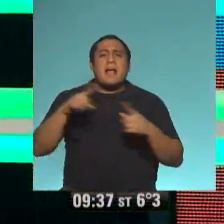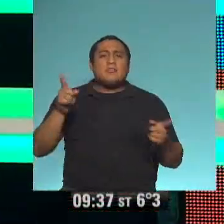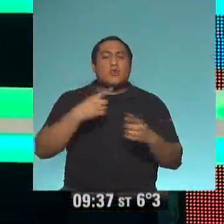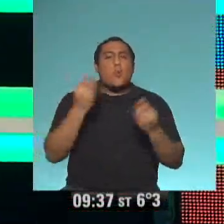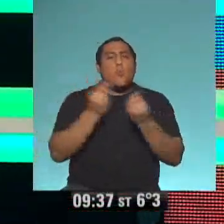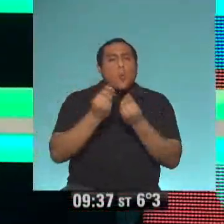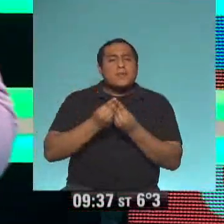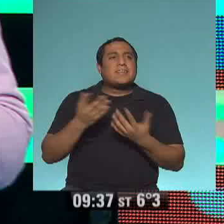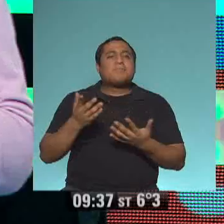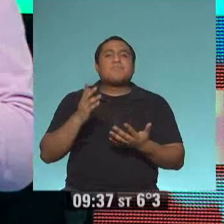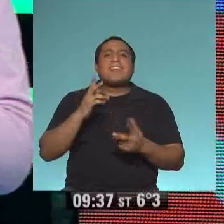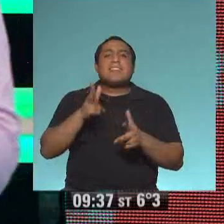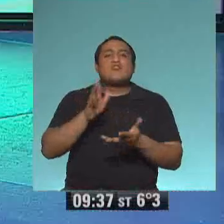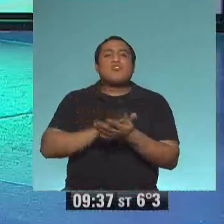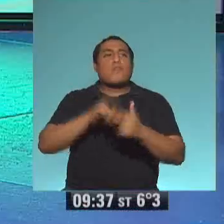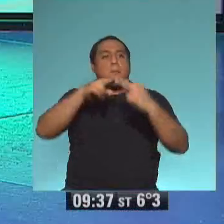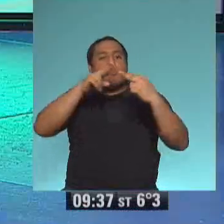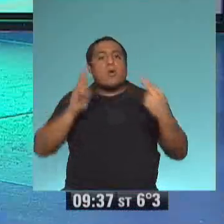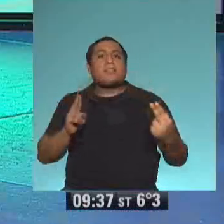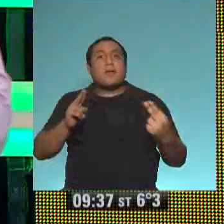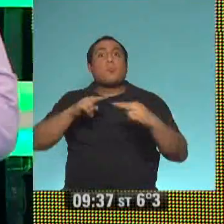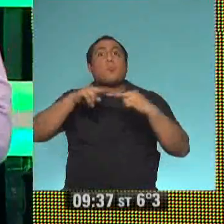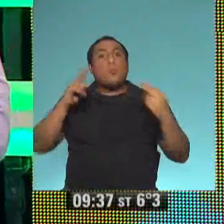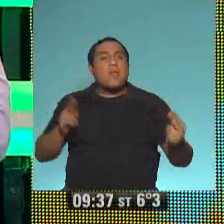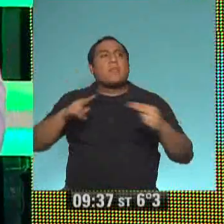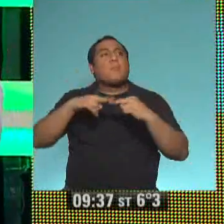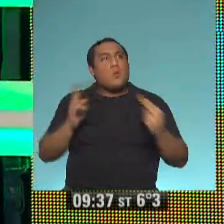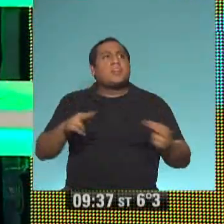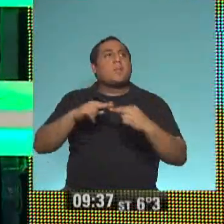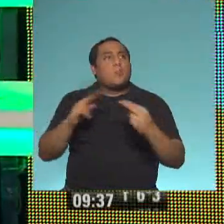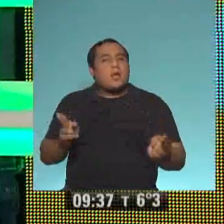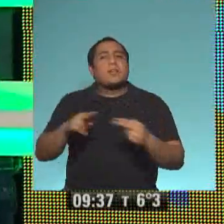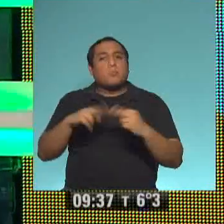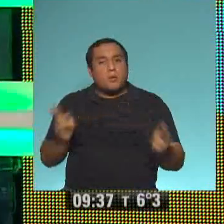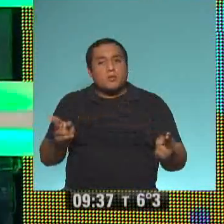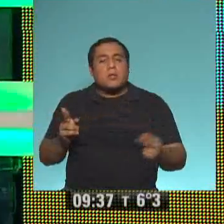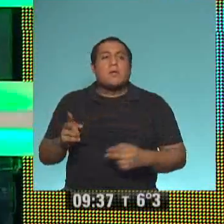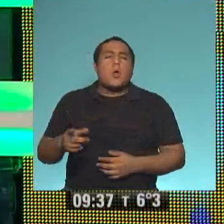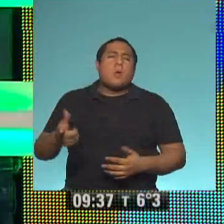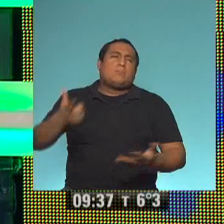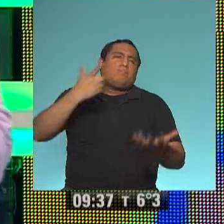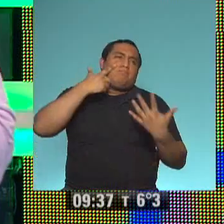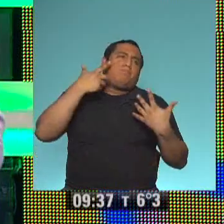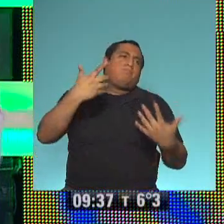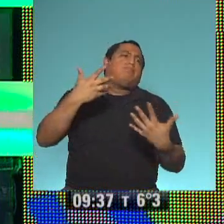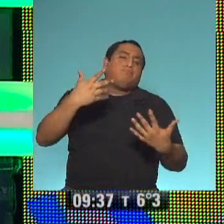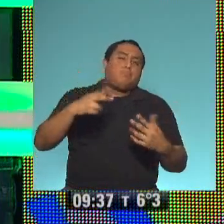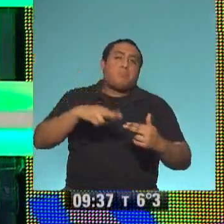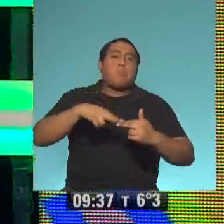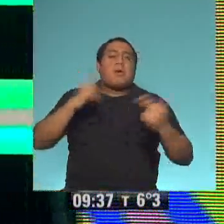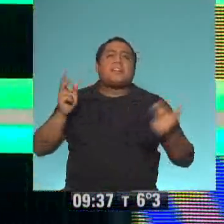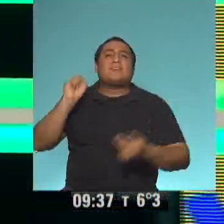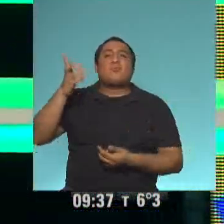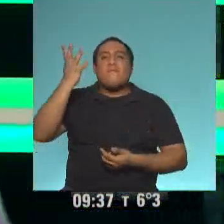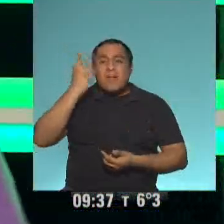que hablan de puentes? Sí. Hay un montón. Que mencionan a los puentes. Sí. Hay una que es muy famosa, que menciona un puente de